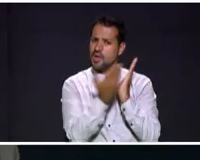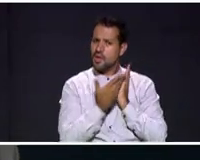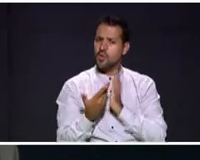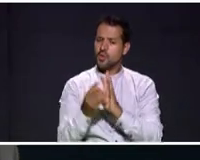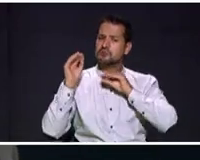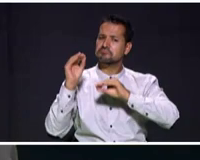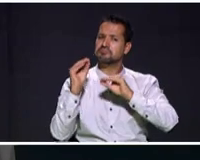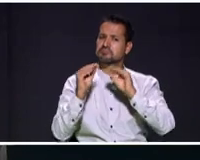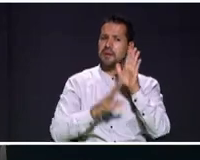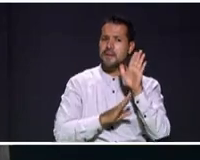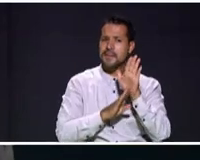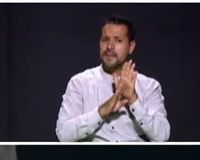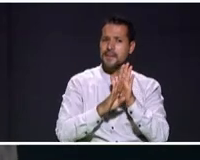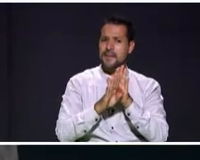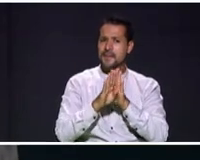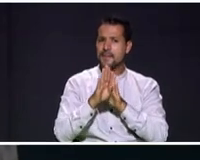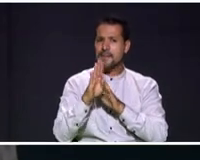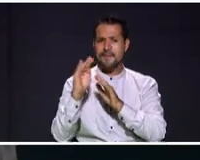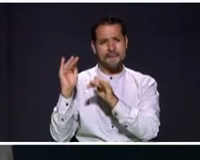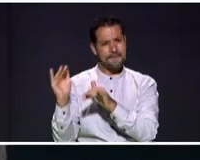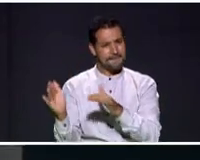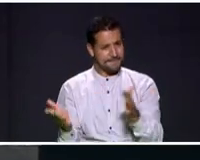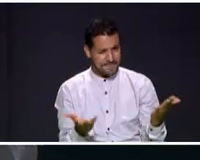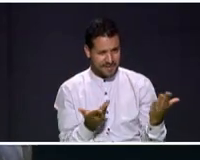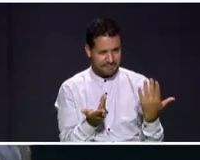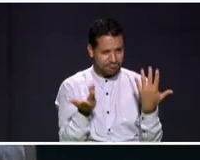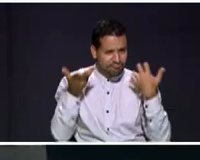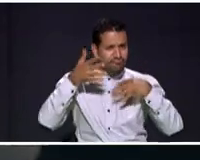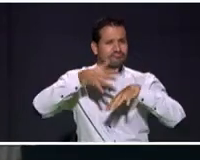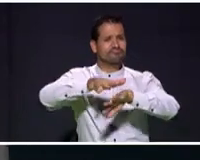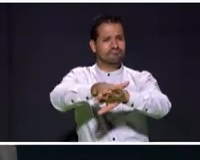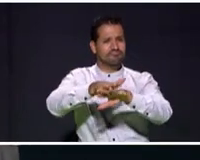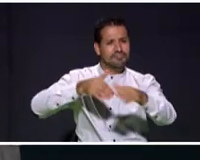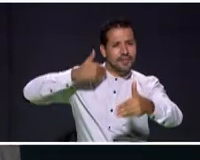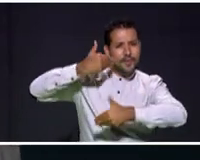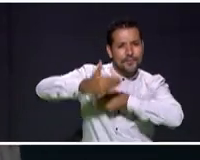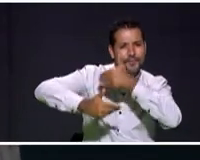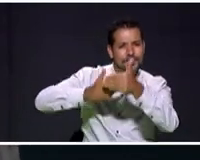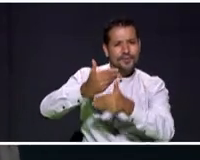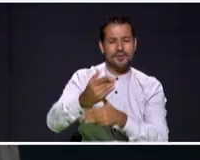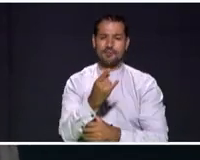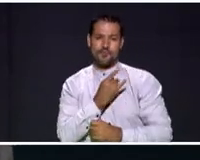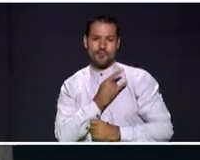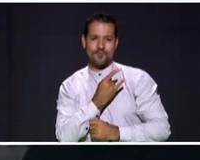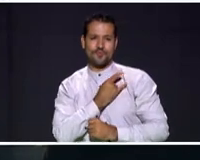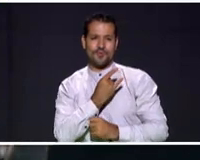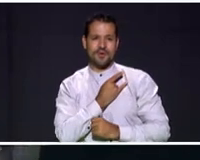tenemos un plan que va a integrar por un lado todo lo que tiene que ver con la universidad digital